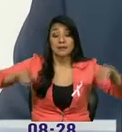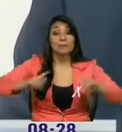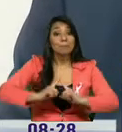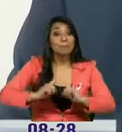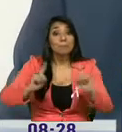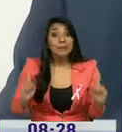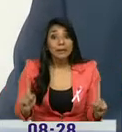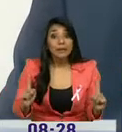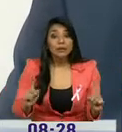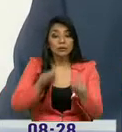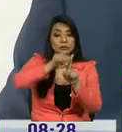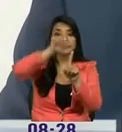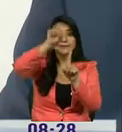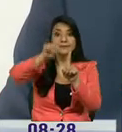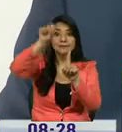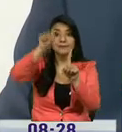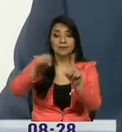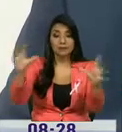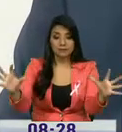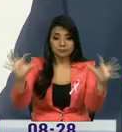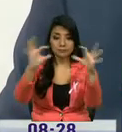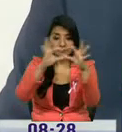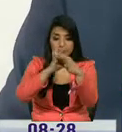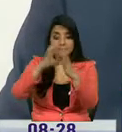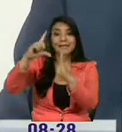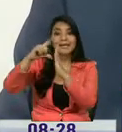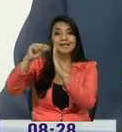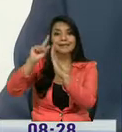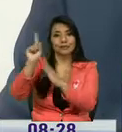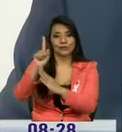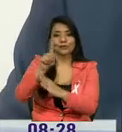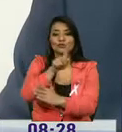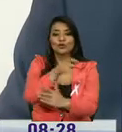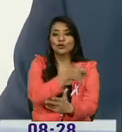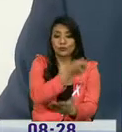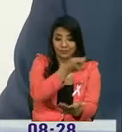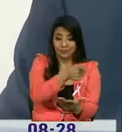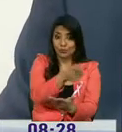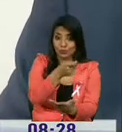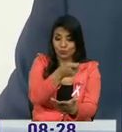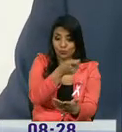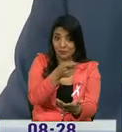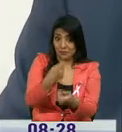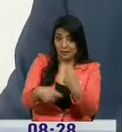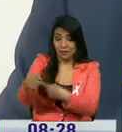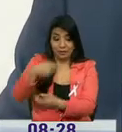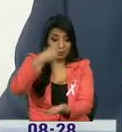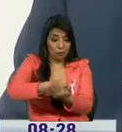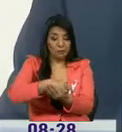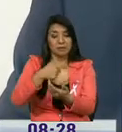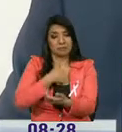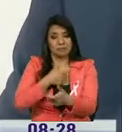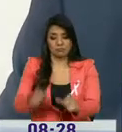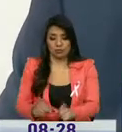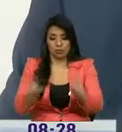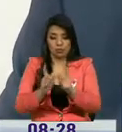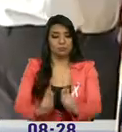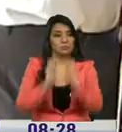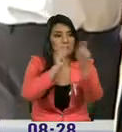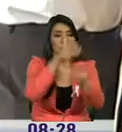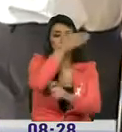pero ya el sistema no enlaza con el SRI. El comprador tiene que ir a hacer ese trámite en el SRI con los documentos